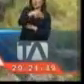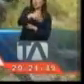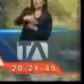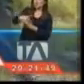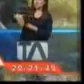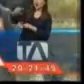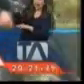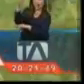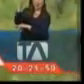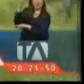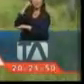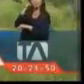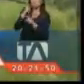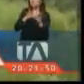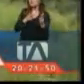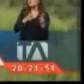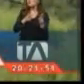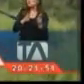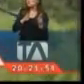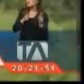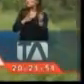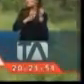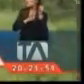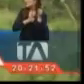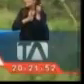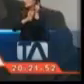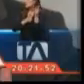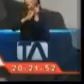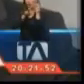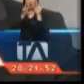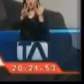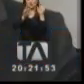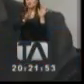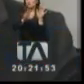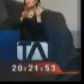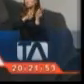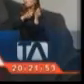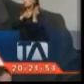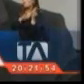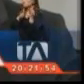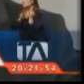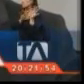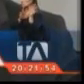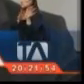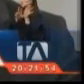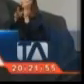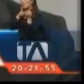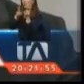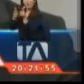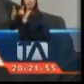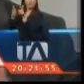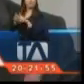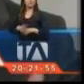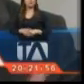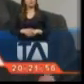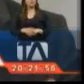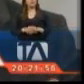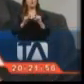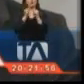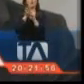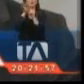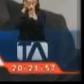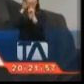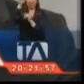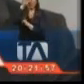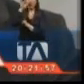hitos en el sector de Chiles, en el límite fronterizo con Colombia. Ante ello hay una comisión especial de las Fuerzas Armadas que están en la búsqueda